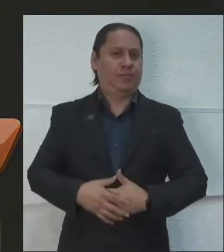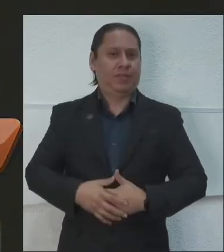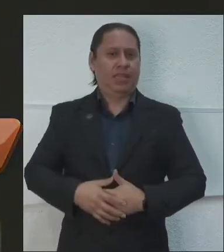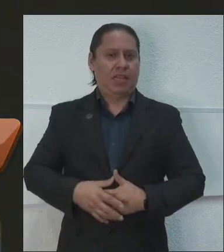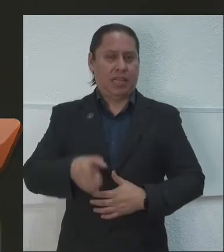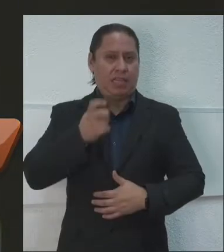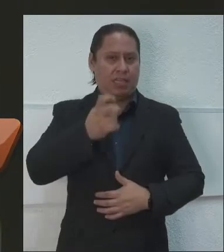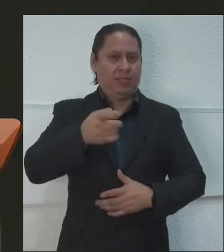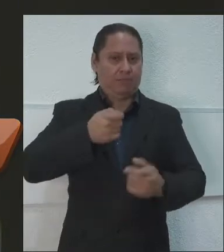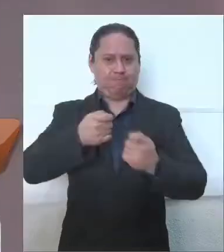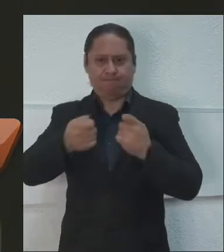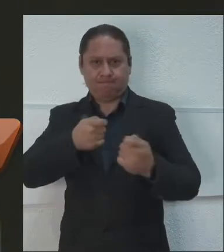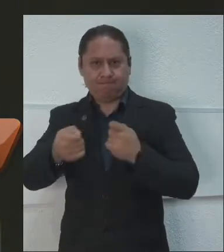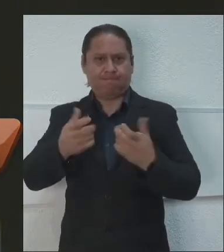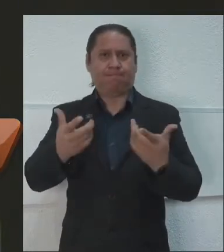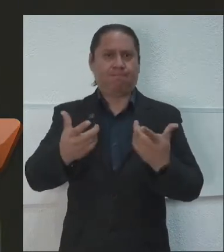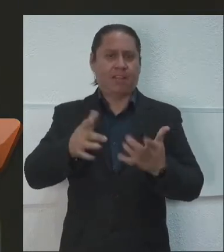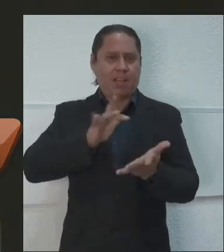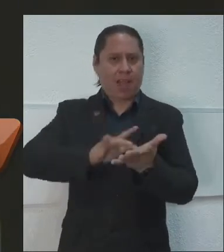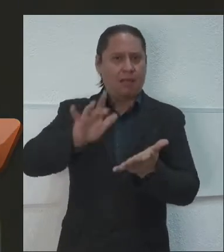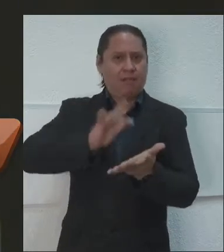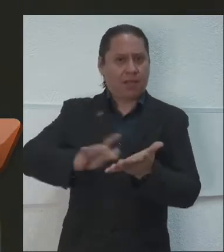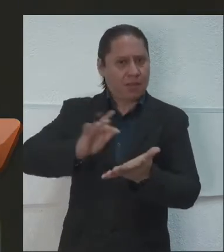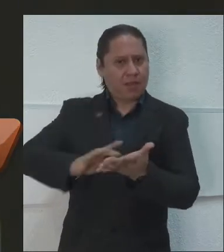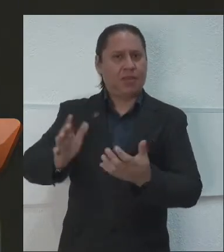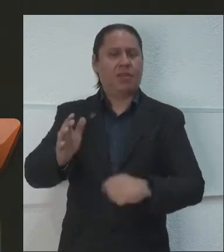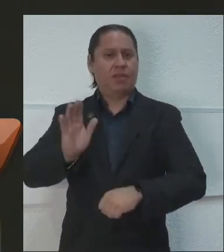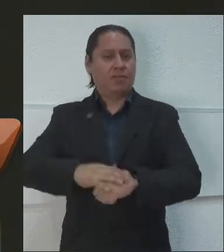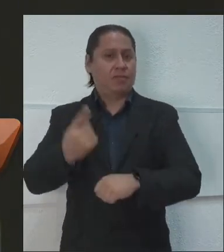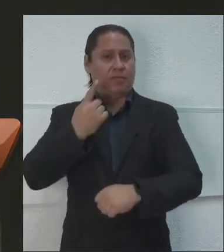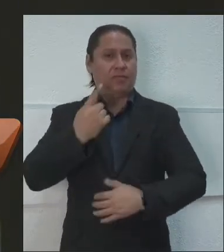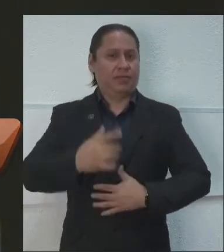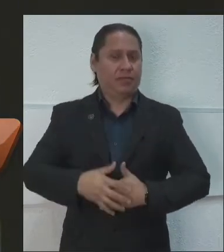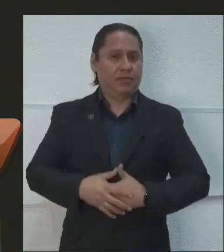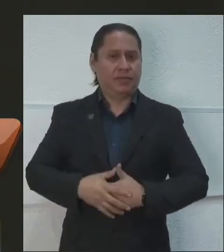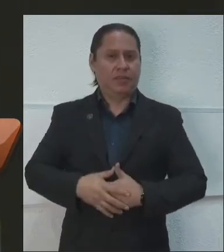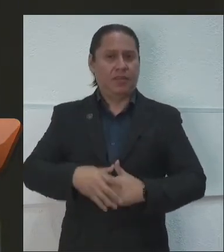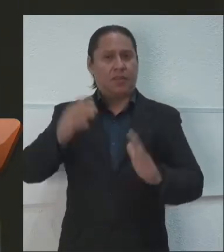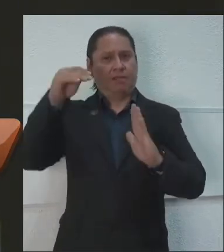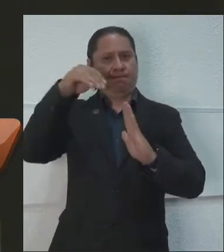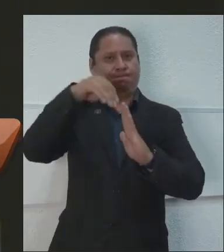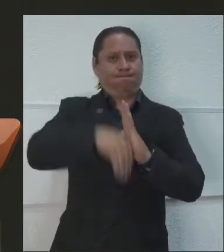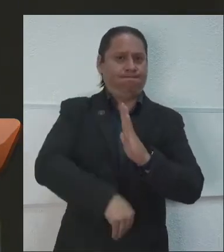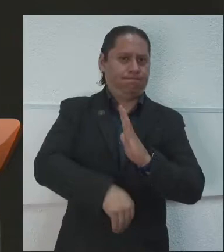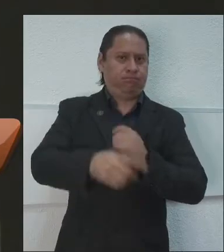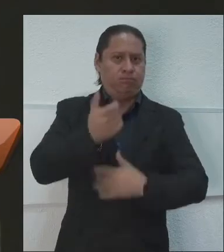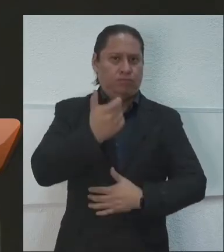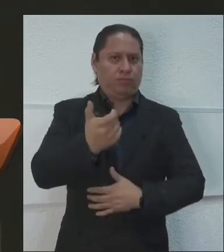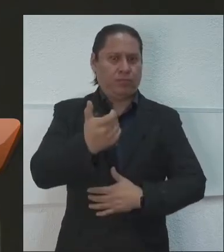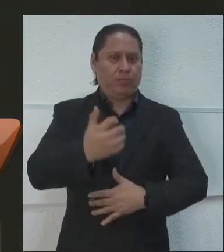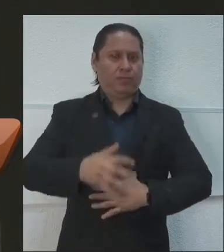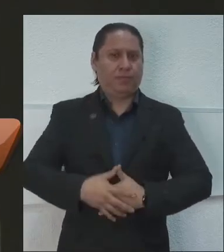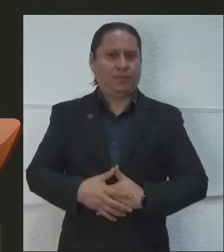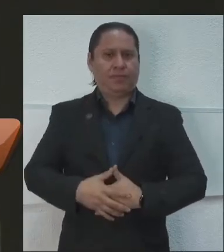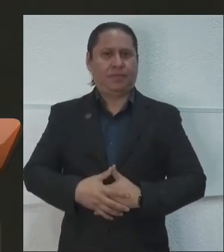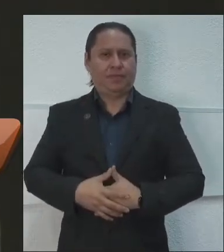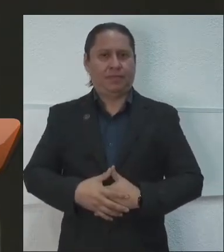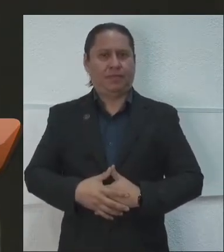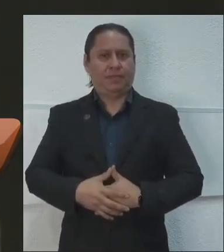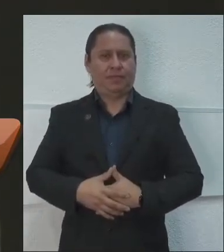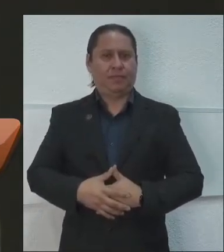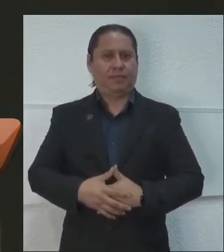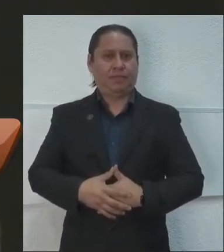esta estrategia de apoyos porque la caída de los precios del café ha